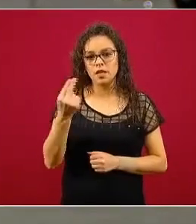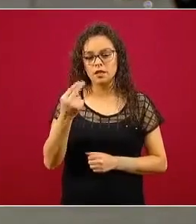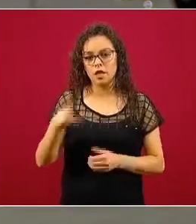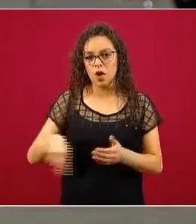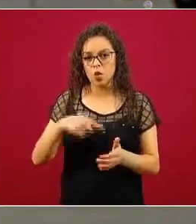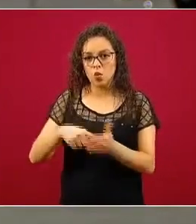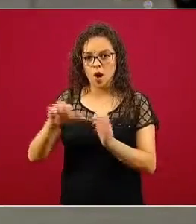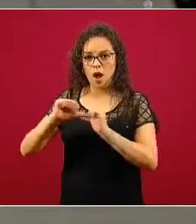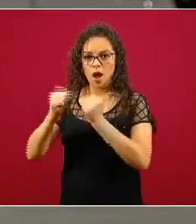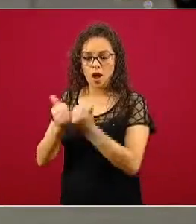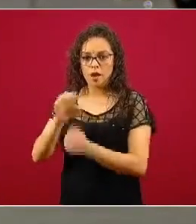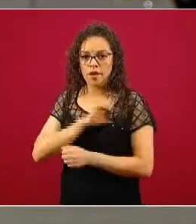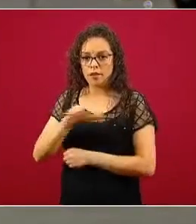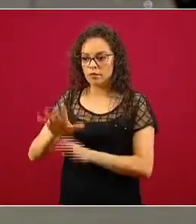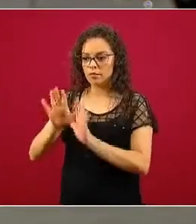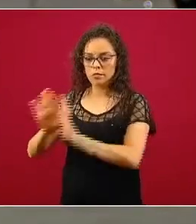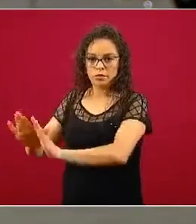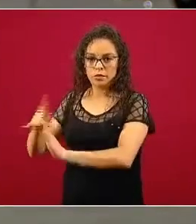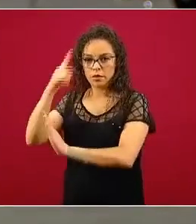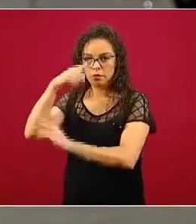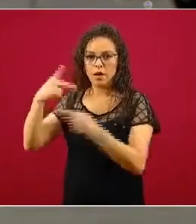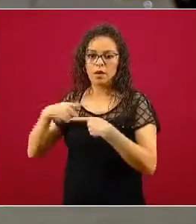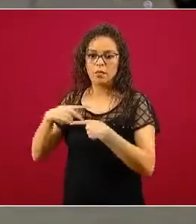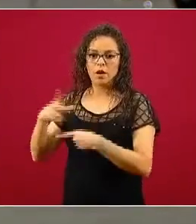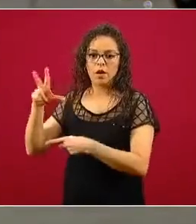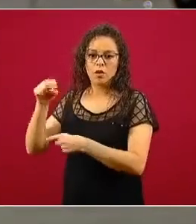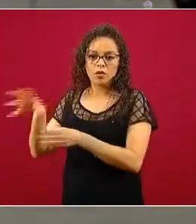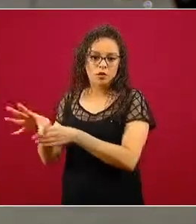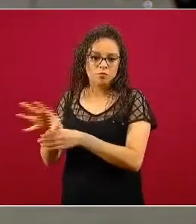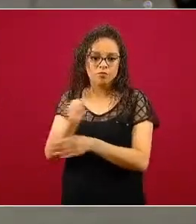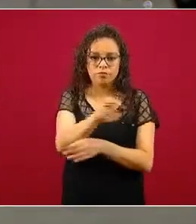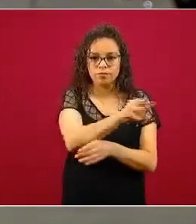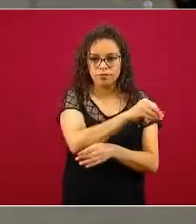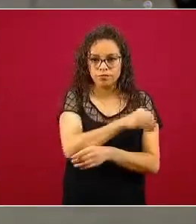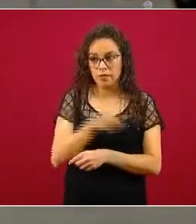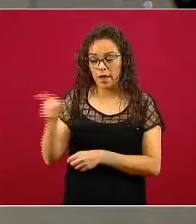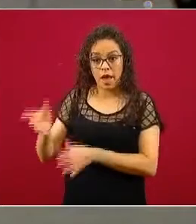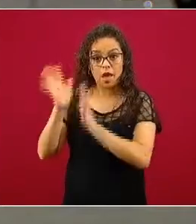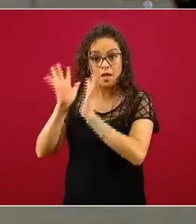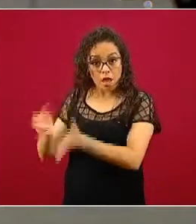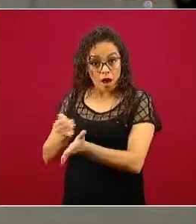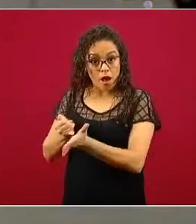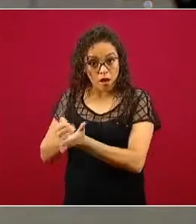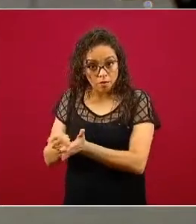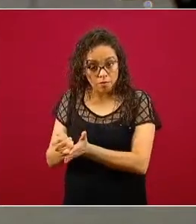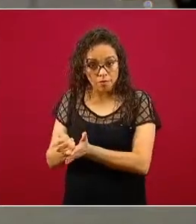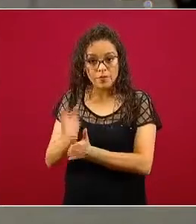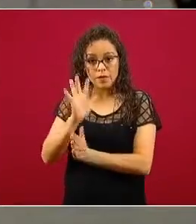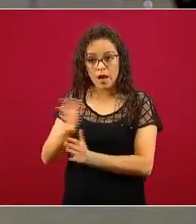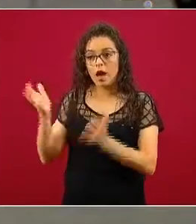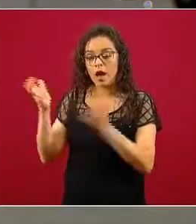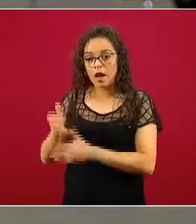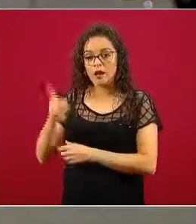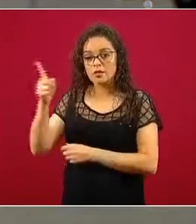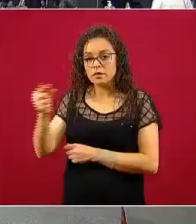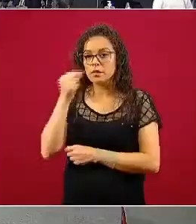para las personas privadas de su libertad que presentaran síntomas. ¿Esto ya es un hecho y están aplicando pruebas en los